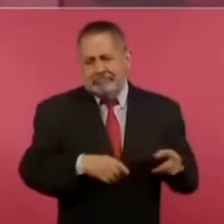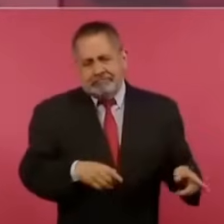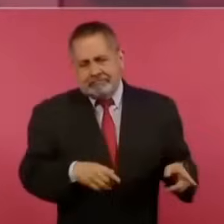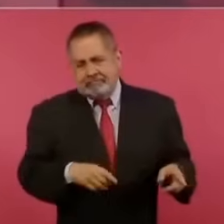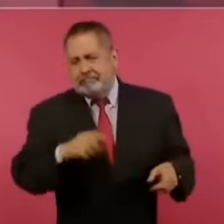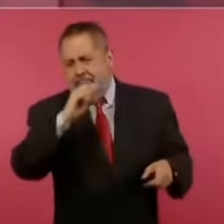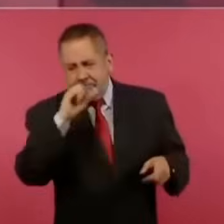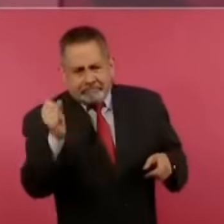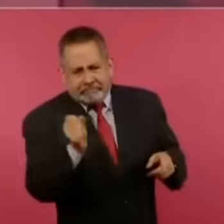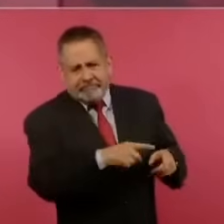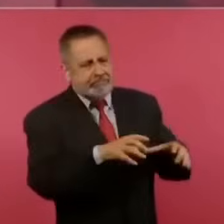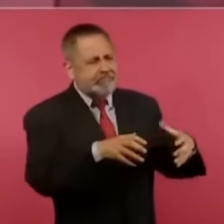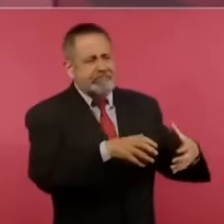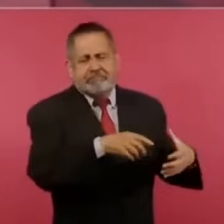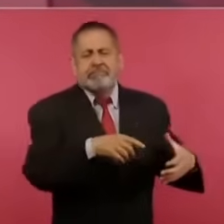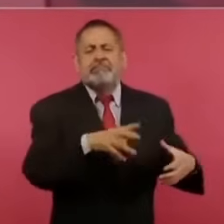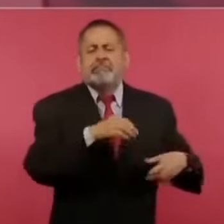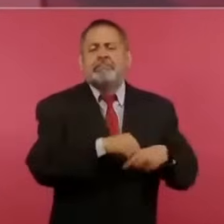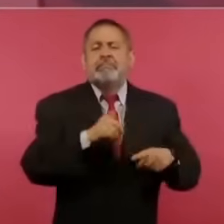incluidos